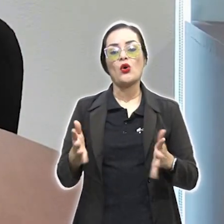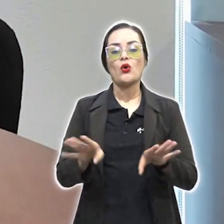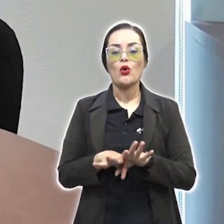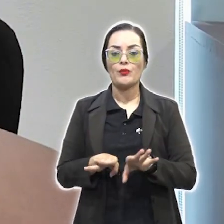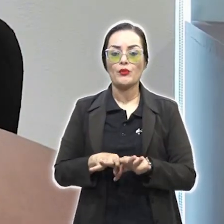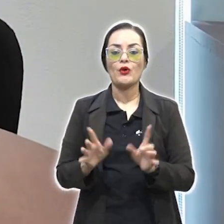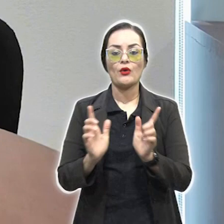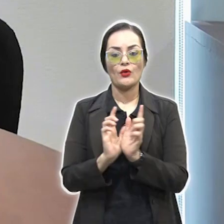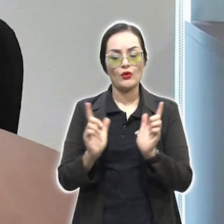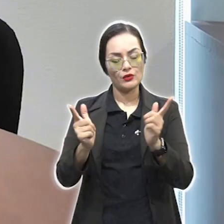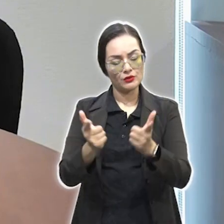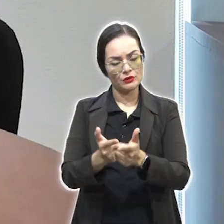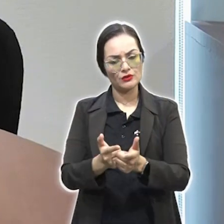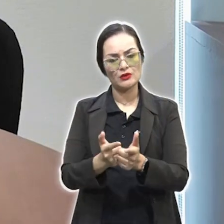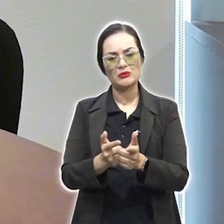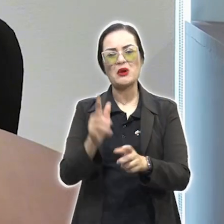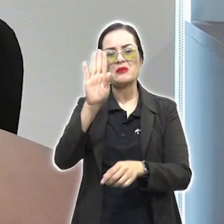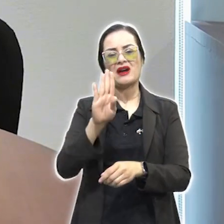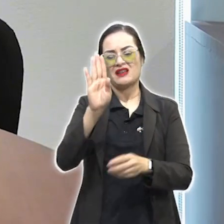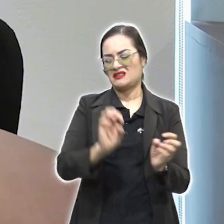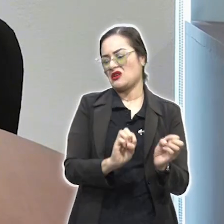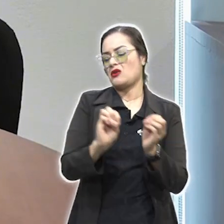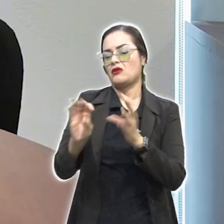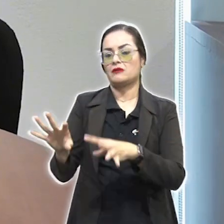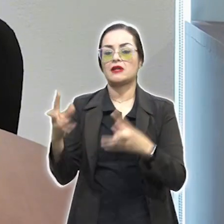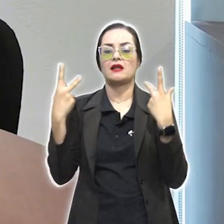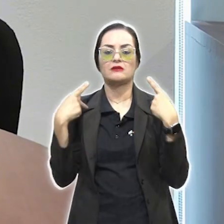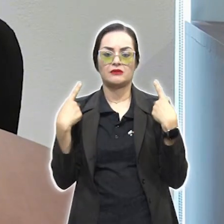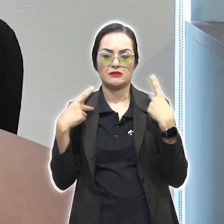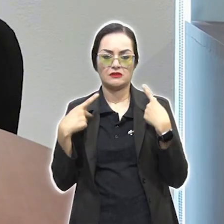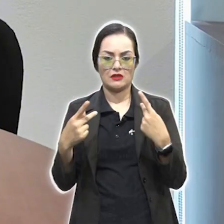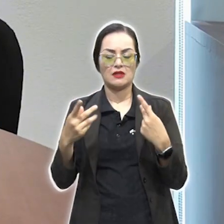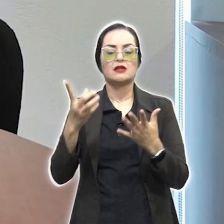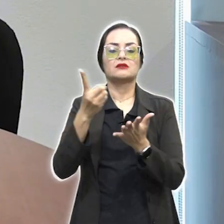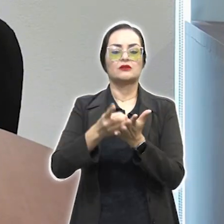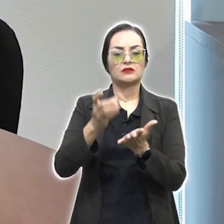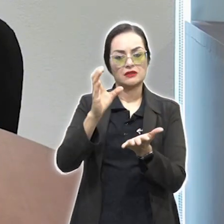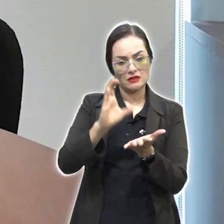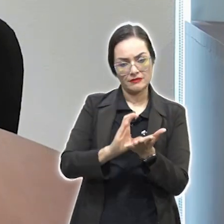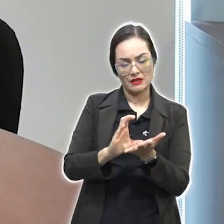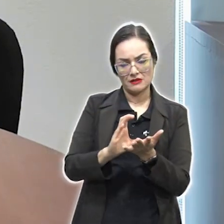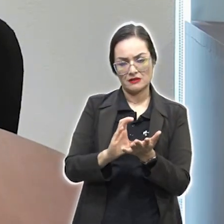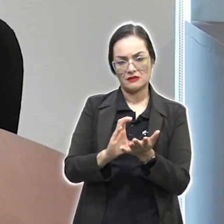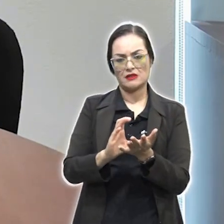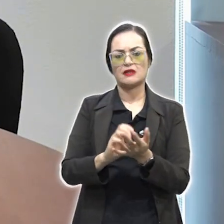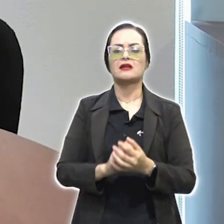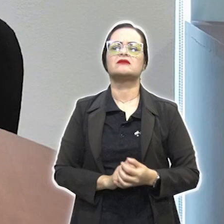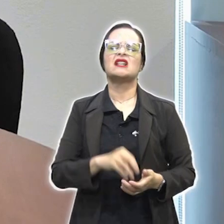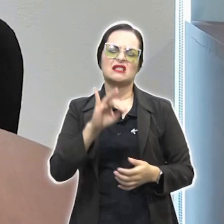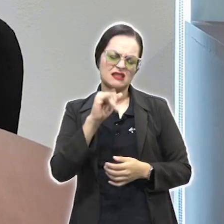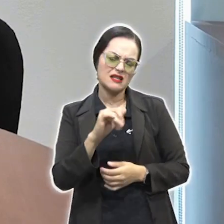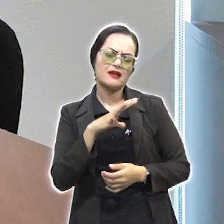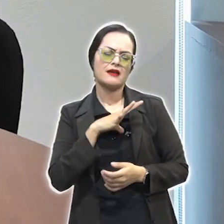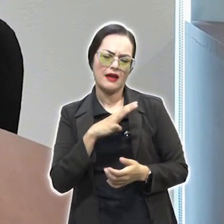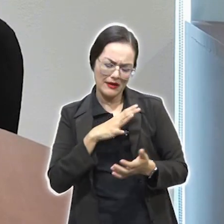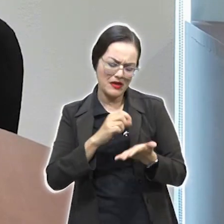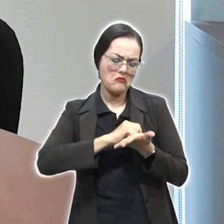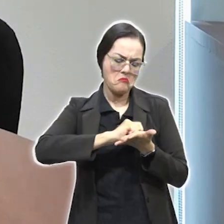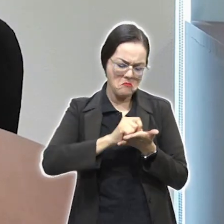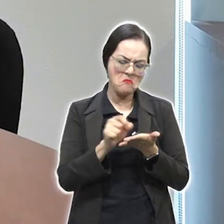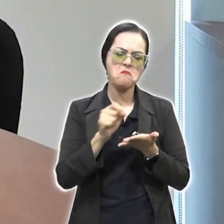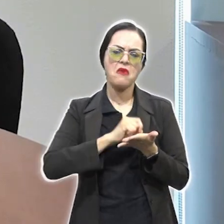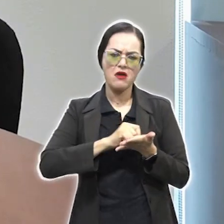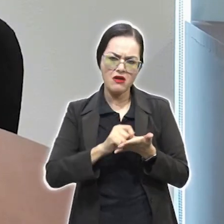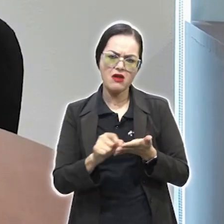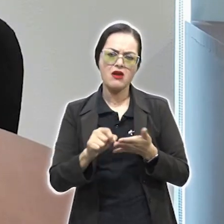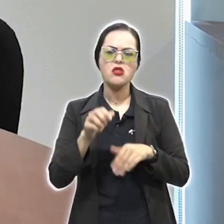olvidada era las personas con discapacidad y las personas neurodivergentes. Se tenían los datos de alumnado